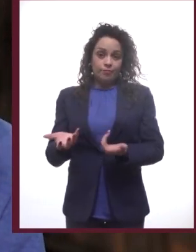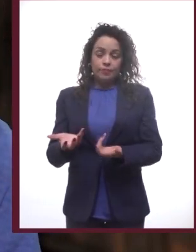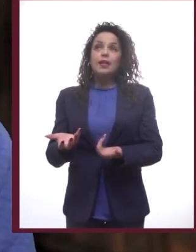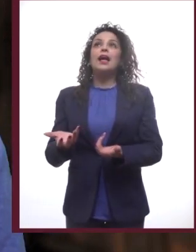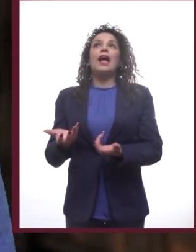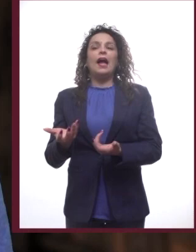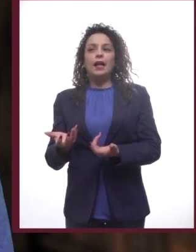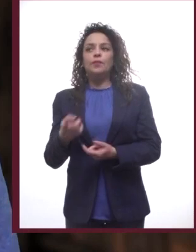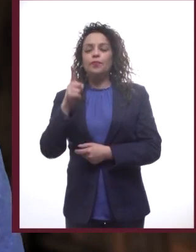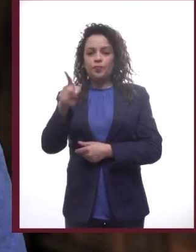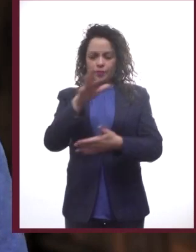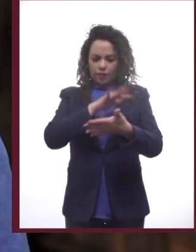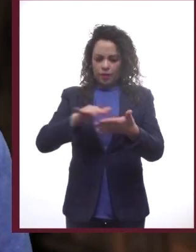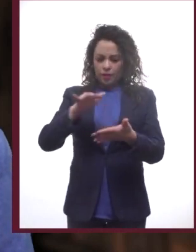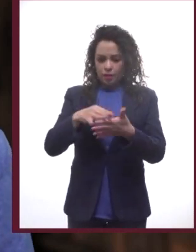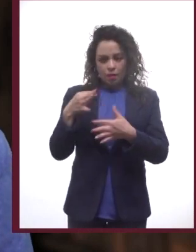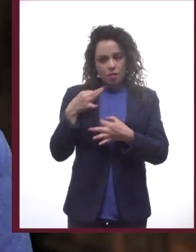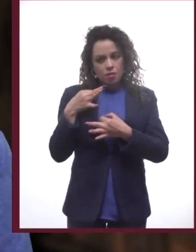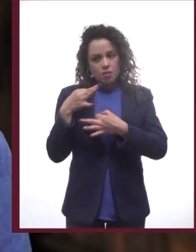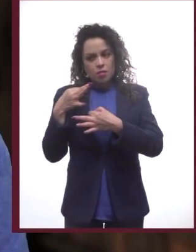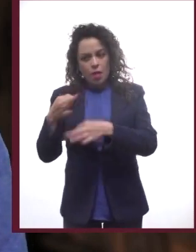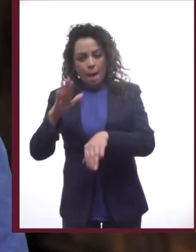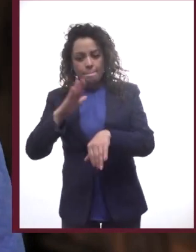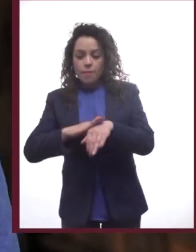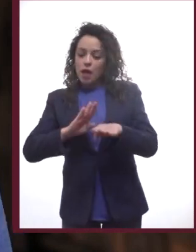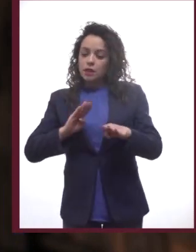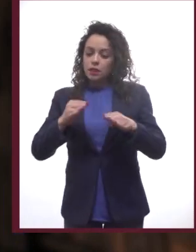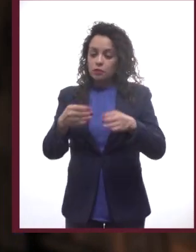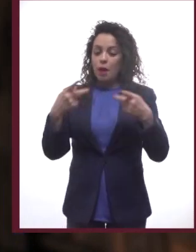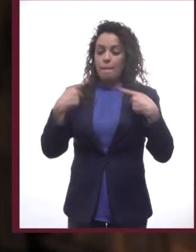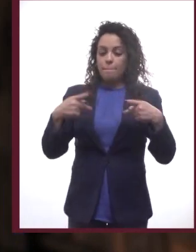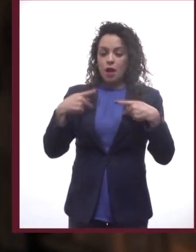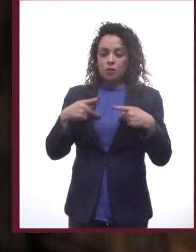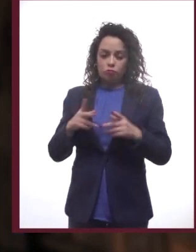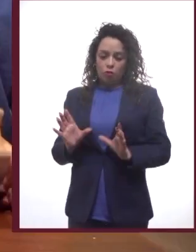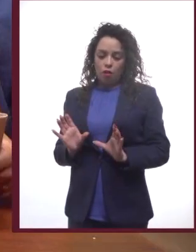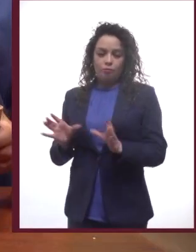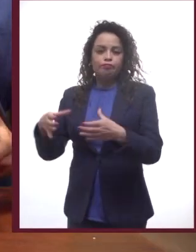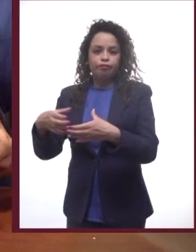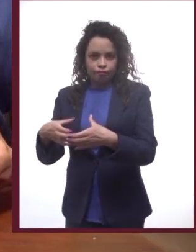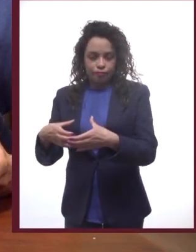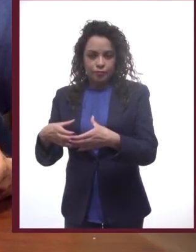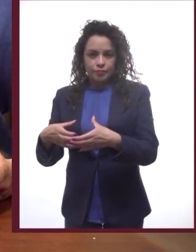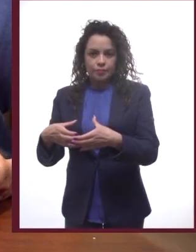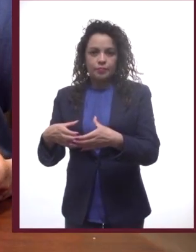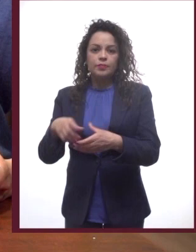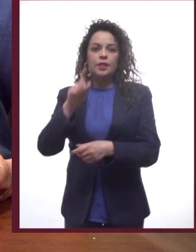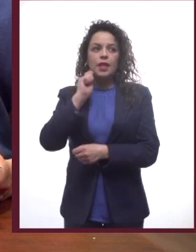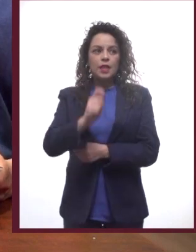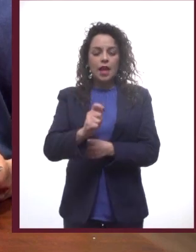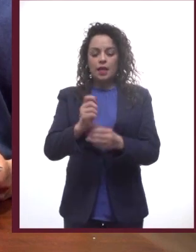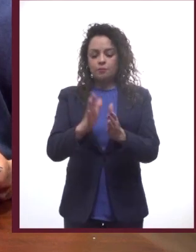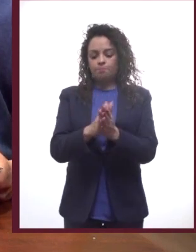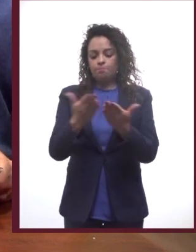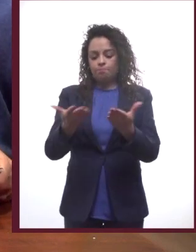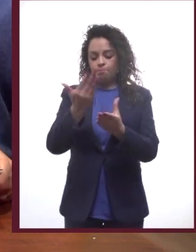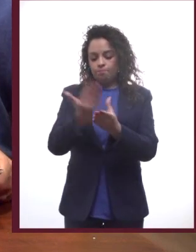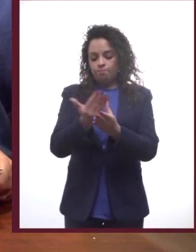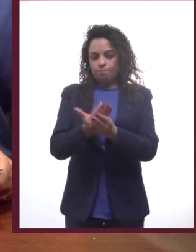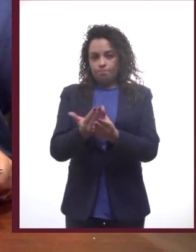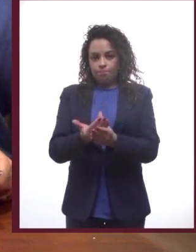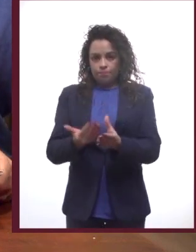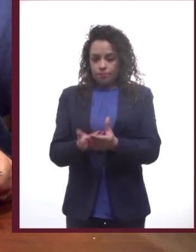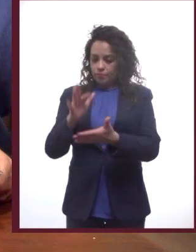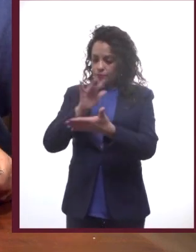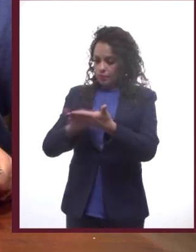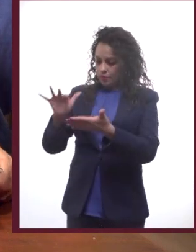la literatura resulta atractiva para públicos específicos. Según las autoras del Manual de Edición Literaria